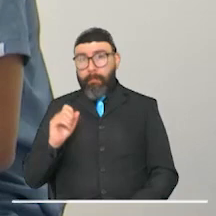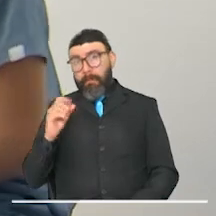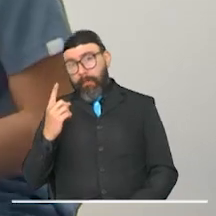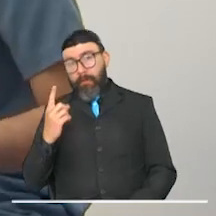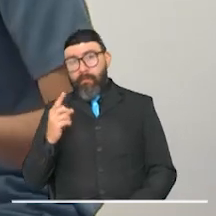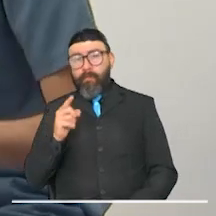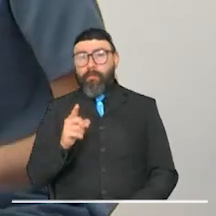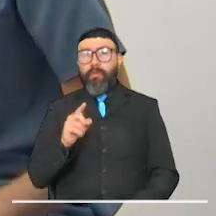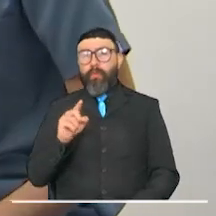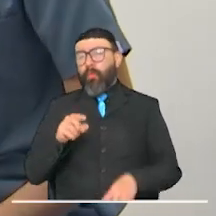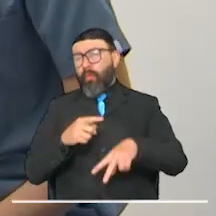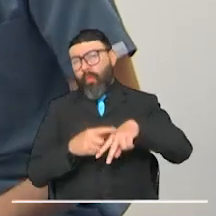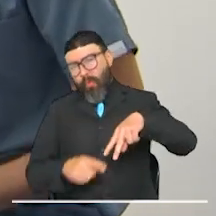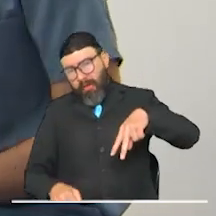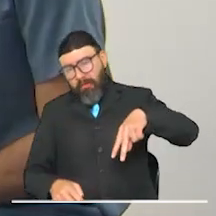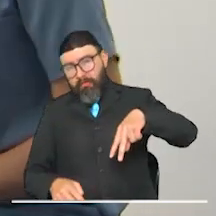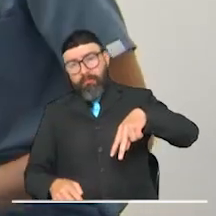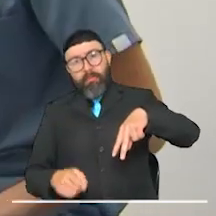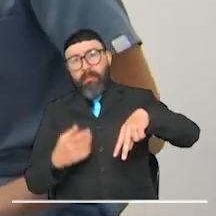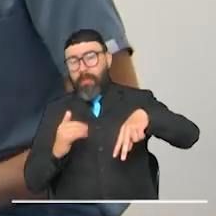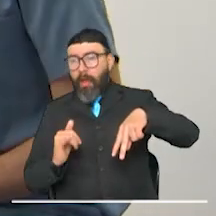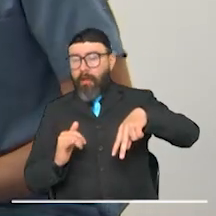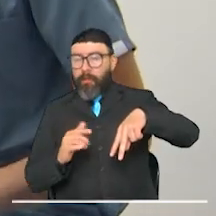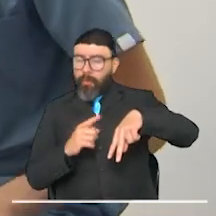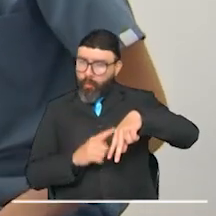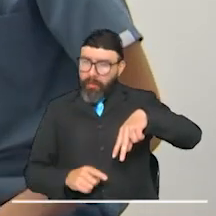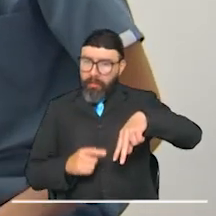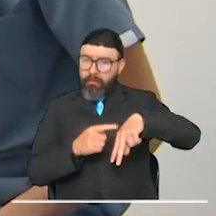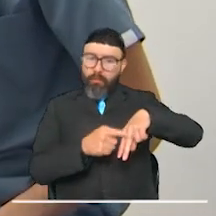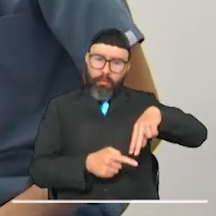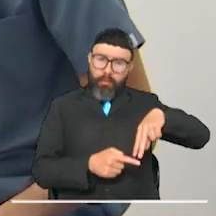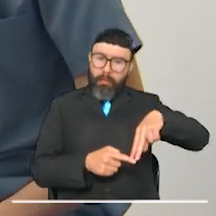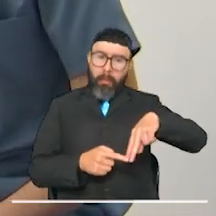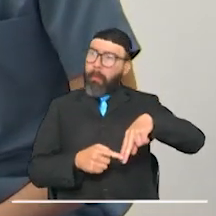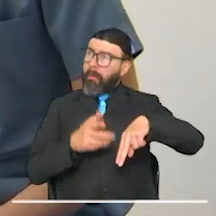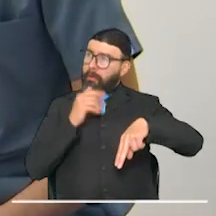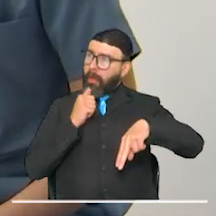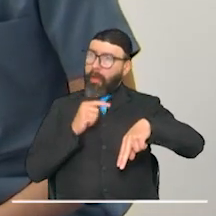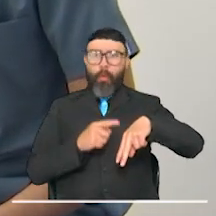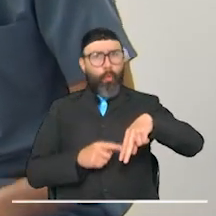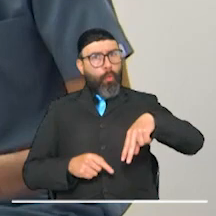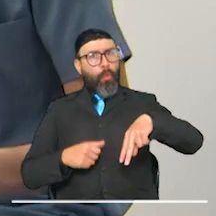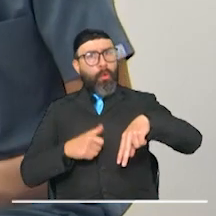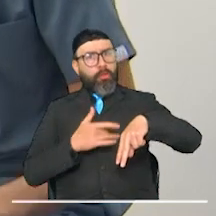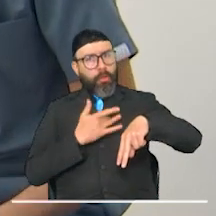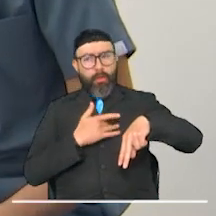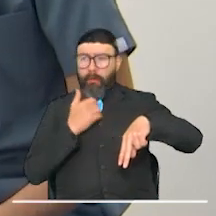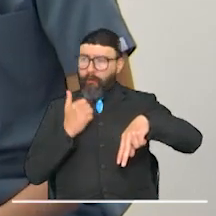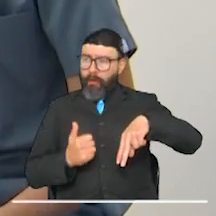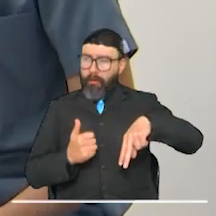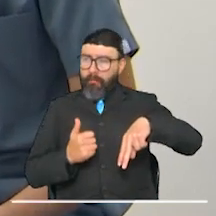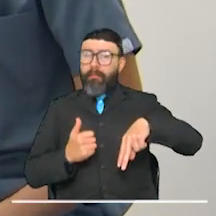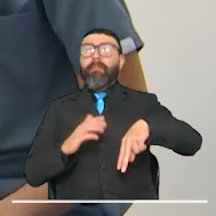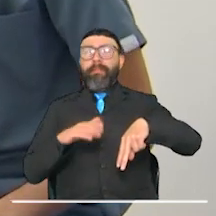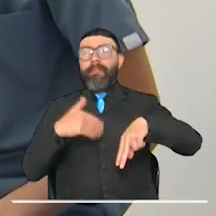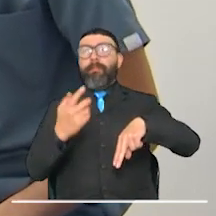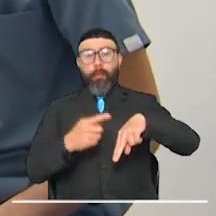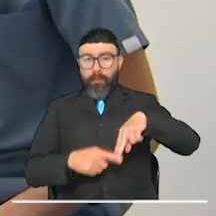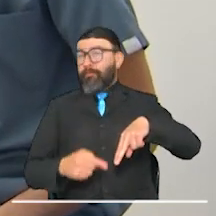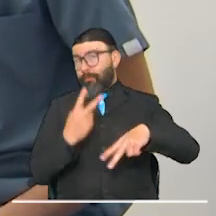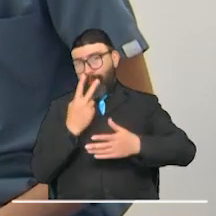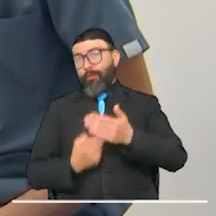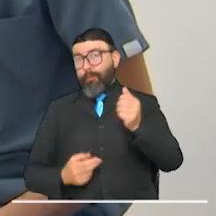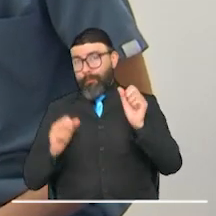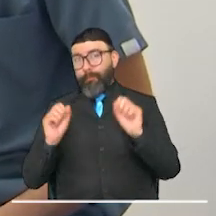y luego sientan la diferencia con la pierna que todavía no han hecho los ejercicios y se van a se van a ir dando